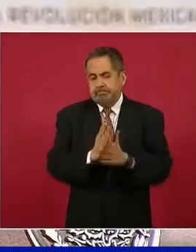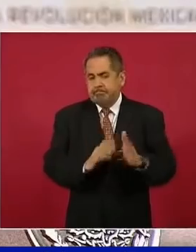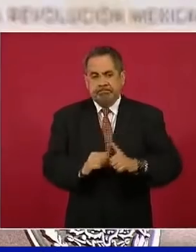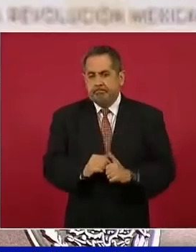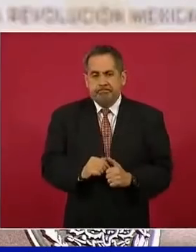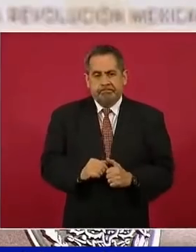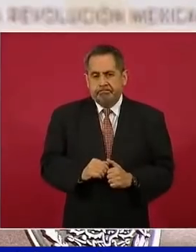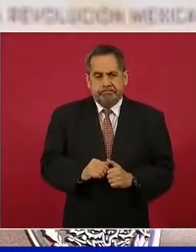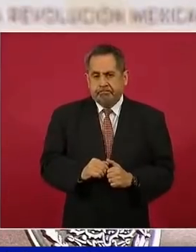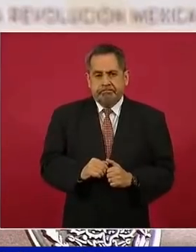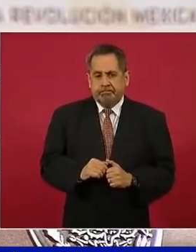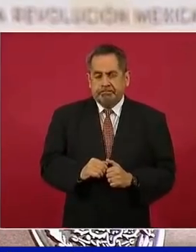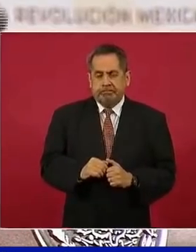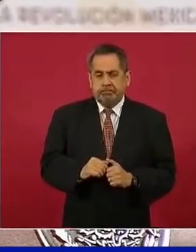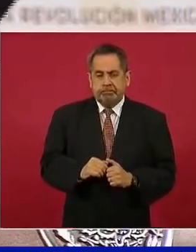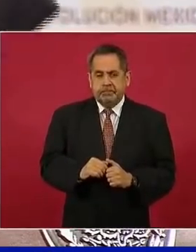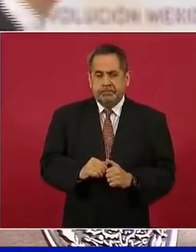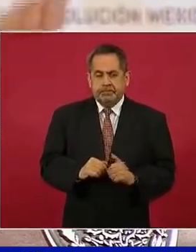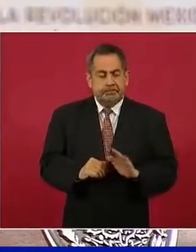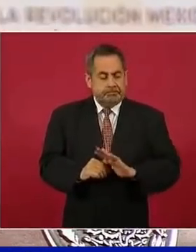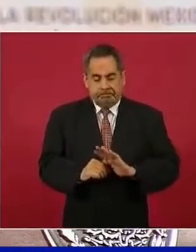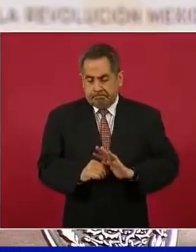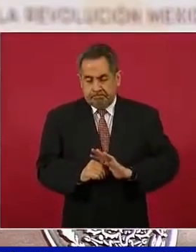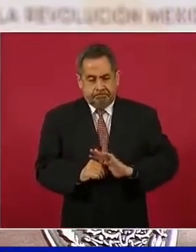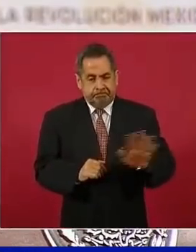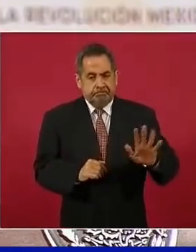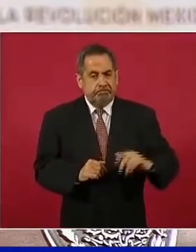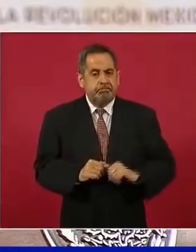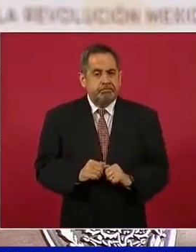el que no nos saquen